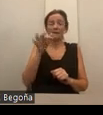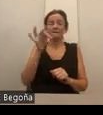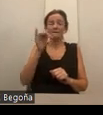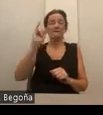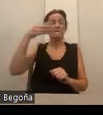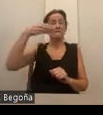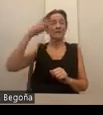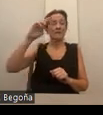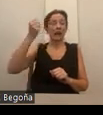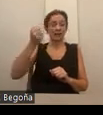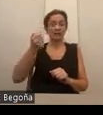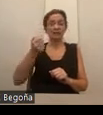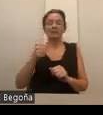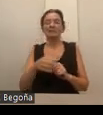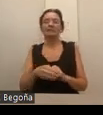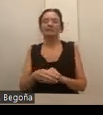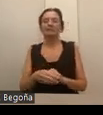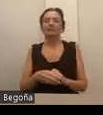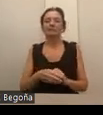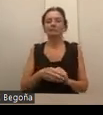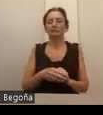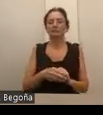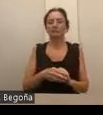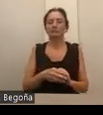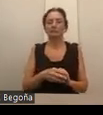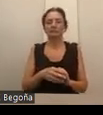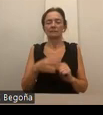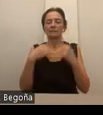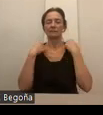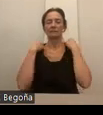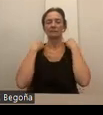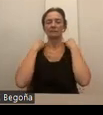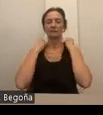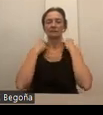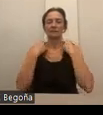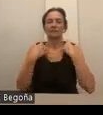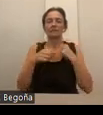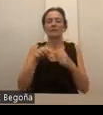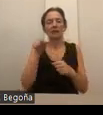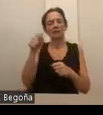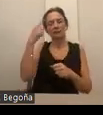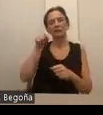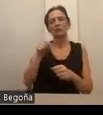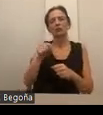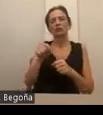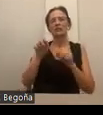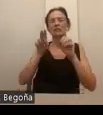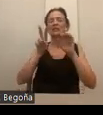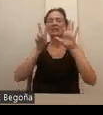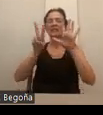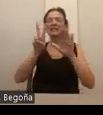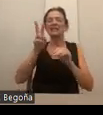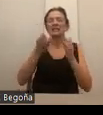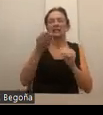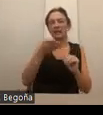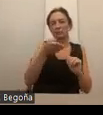podría ser una buena solución, una buena ayuda. Y como sabéis, la dosis en este caso son 7 gramos de producto por cada 200 mililitros